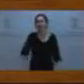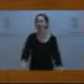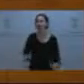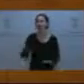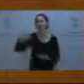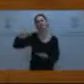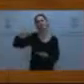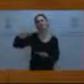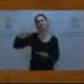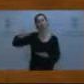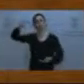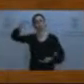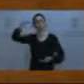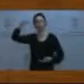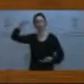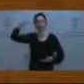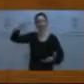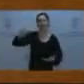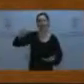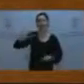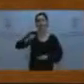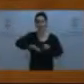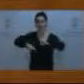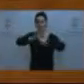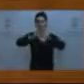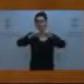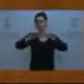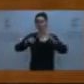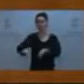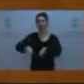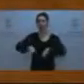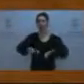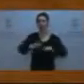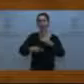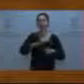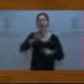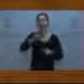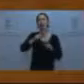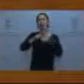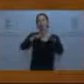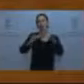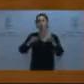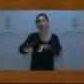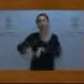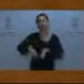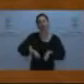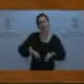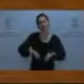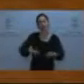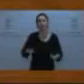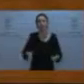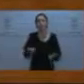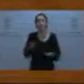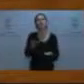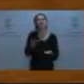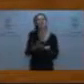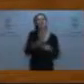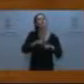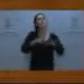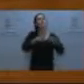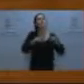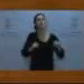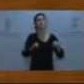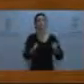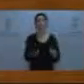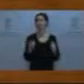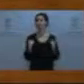atrás, la Asociación Asturiana de Familias Adoptantes, Asturadop, pedía al Principado responsabilidades por el caso